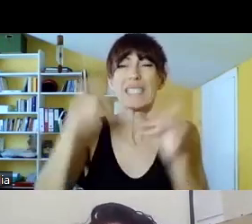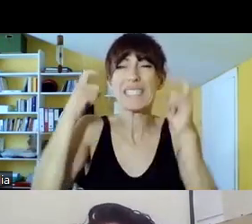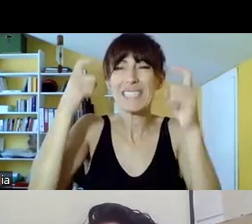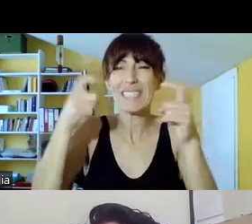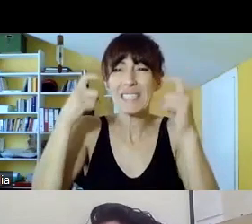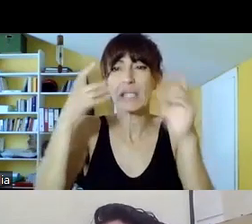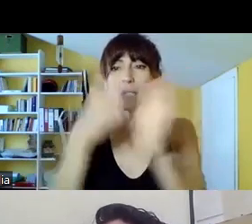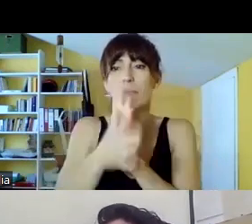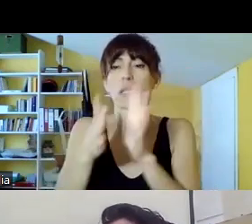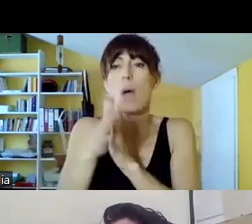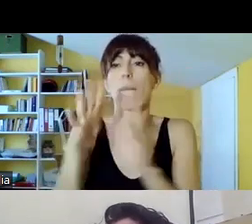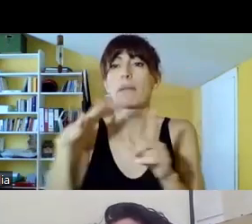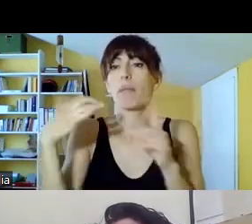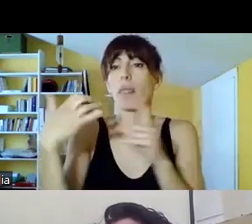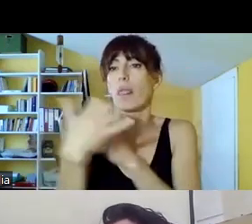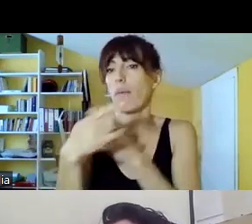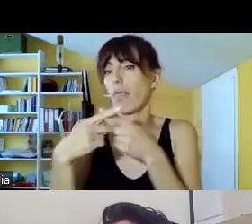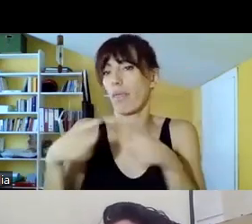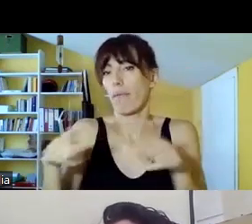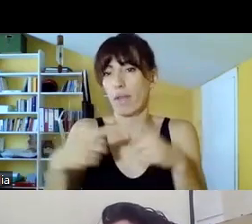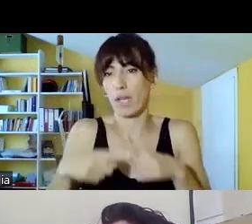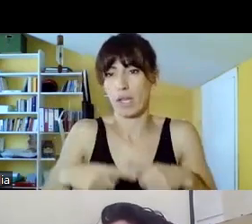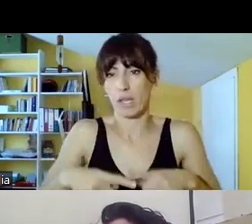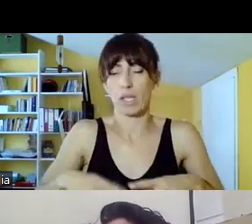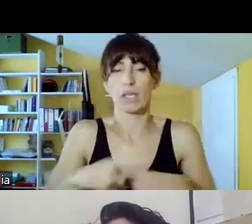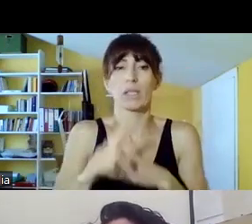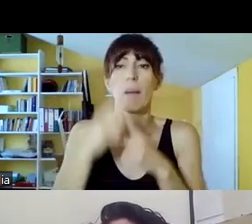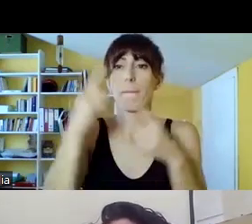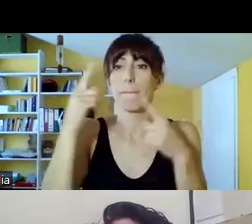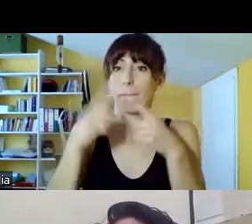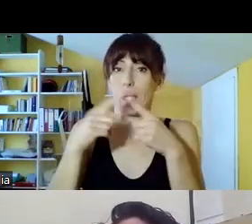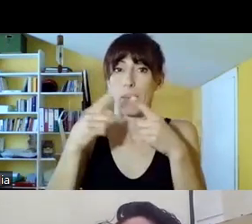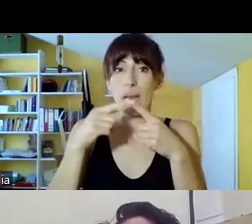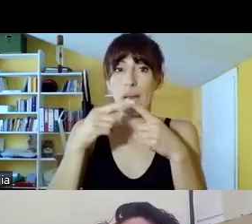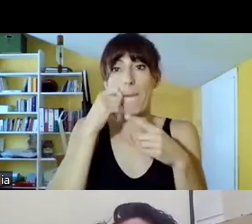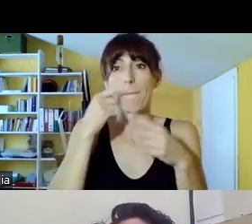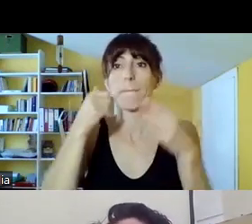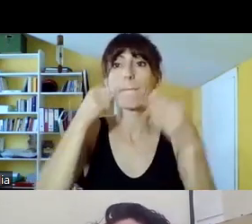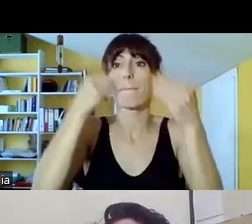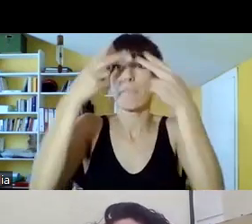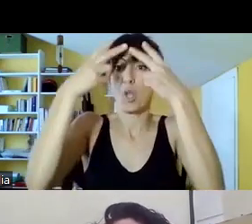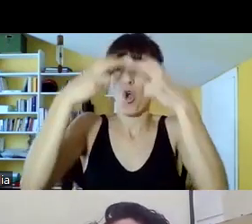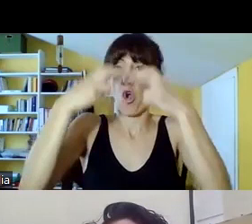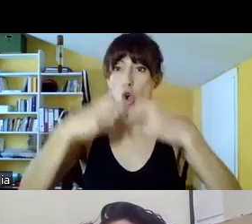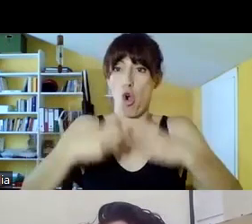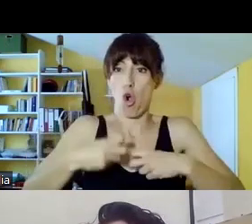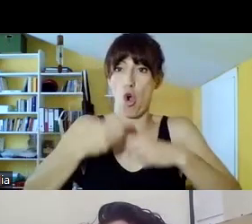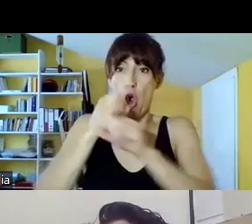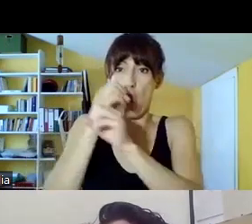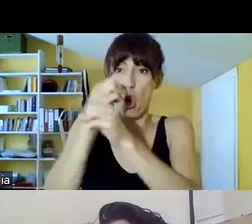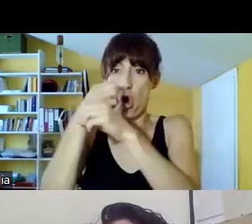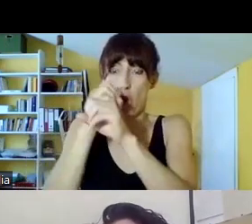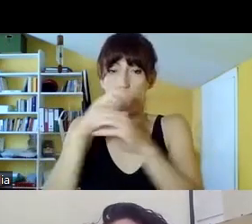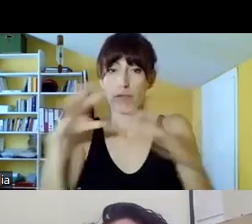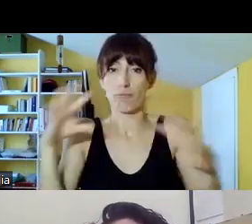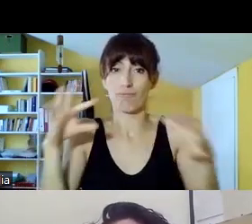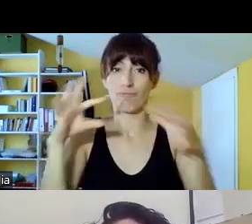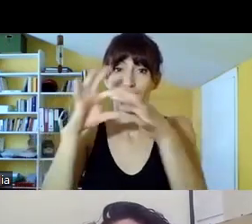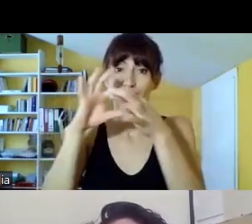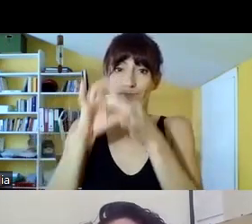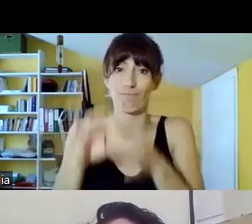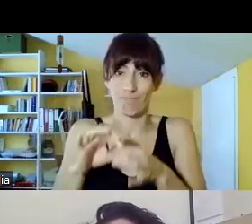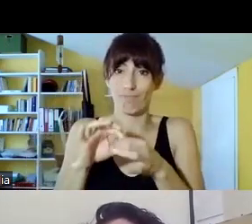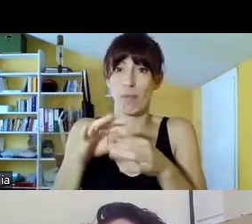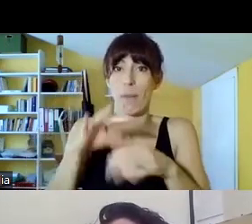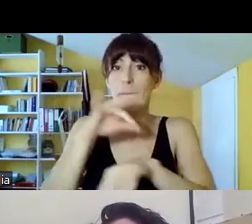diferentes perspectivas. La primera, la perspectiva biologicista, que se alinea con la visión biomédica de la